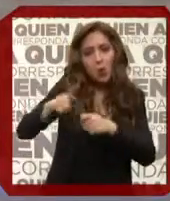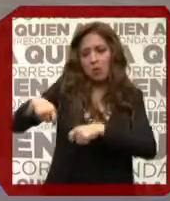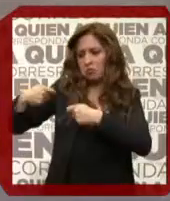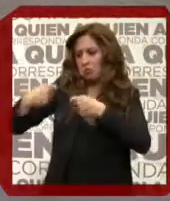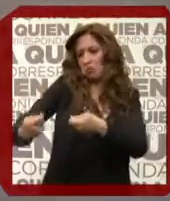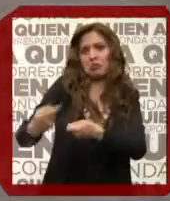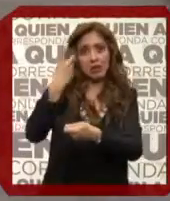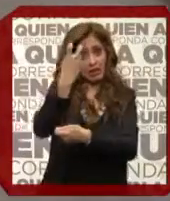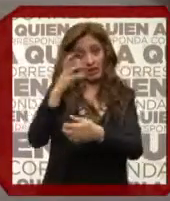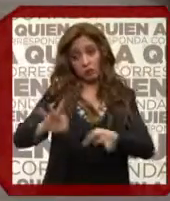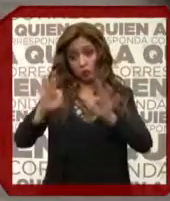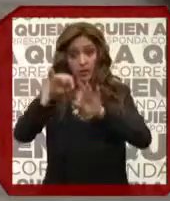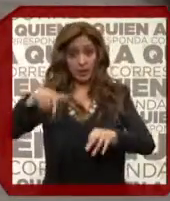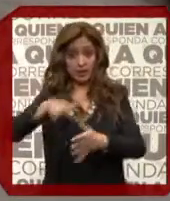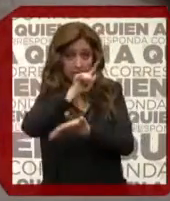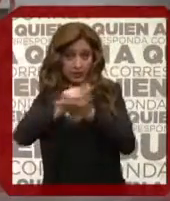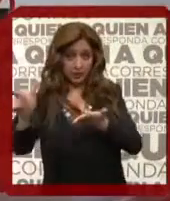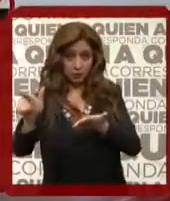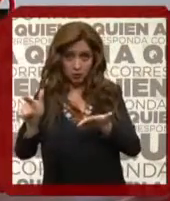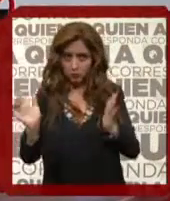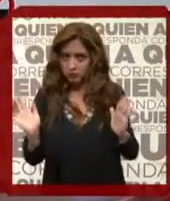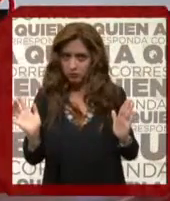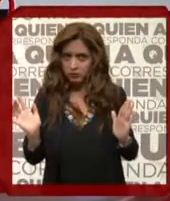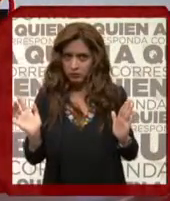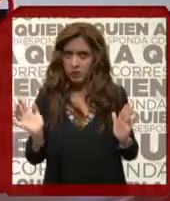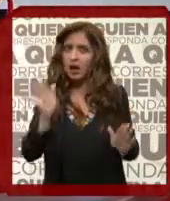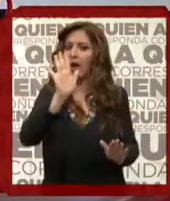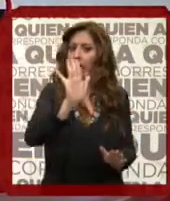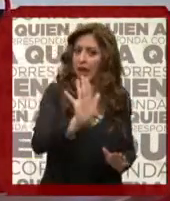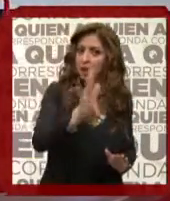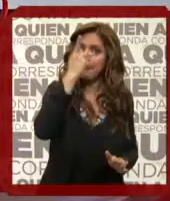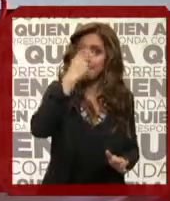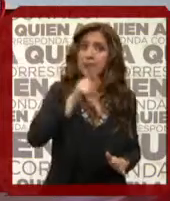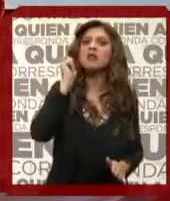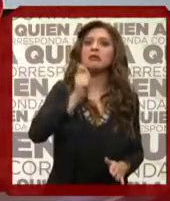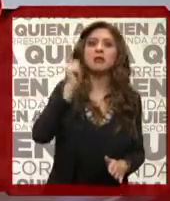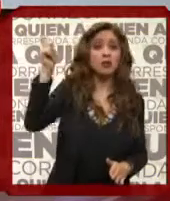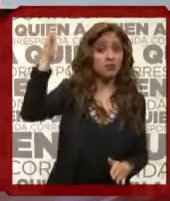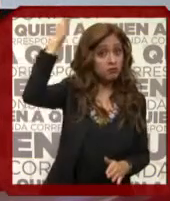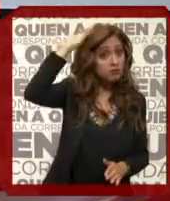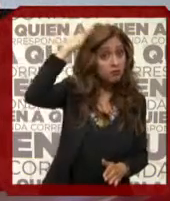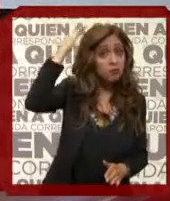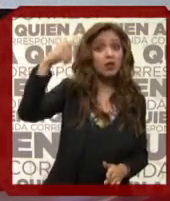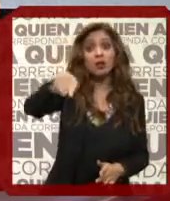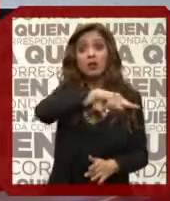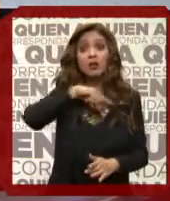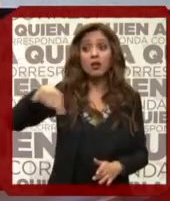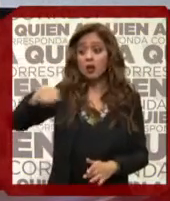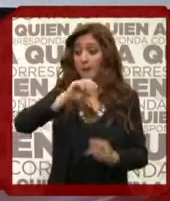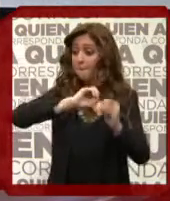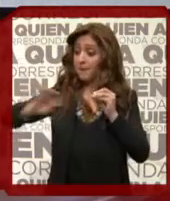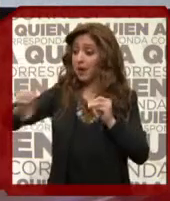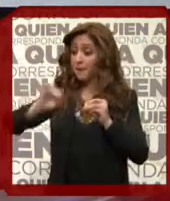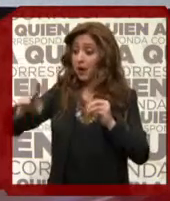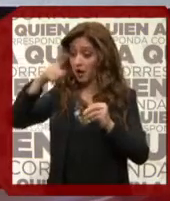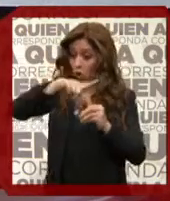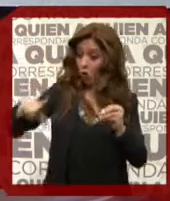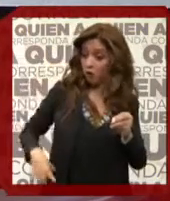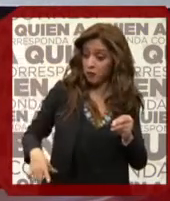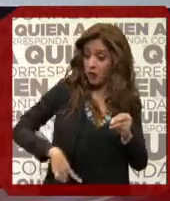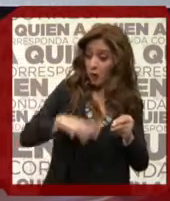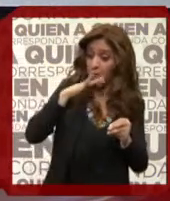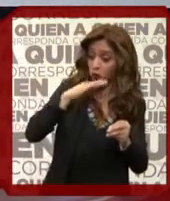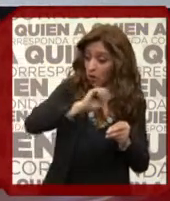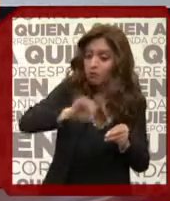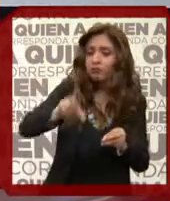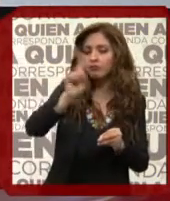qué no tenerlo limpio? Oiga, y no olvidar que las autoridades no tienen un camión de basura para irlo a tirar a nuestra colonia, la tiramos nosotros.